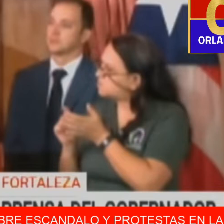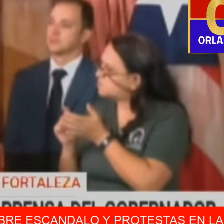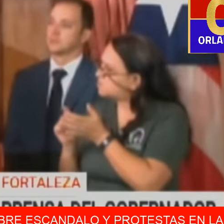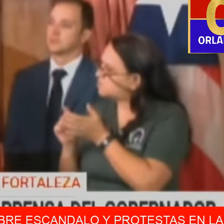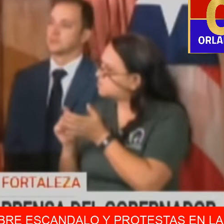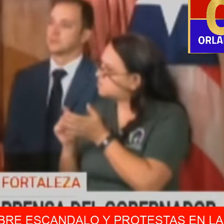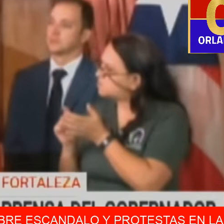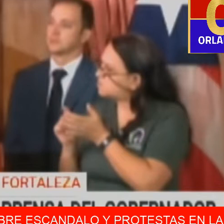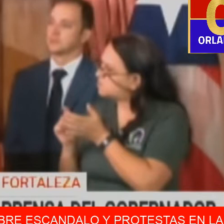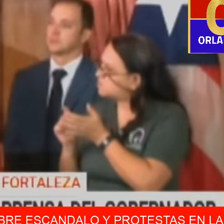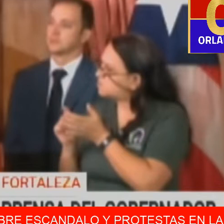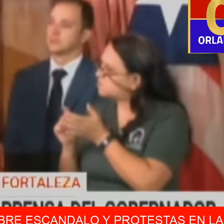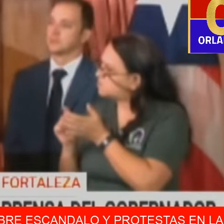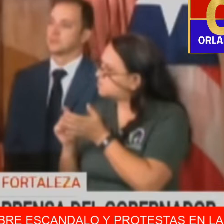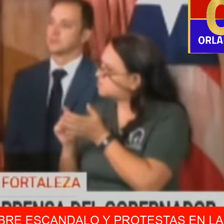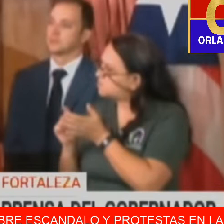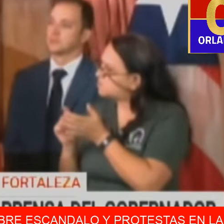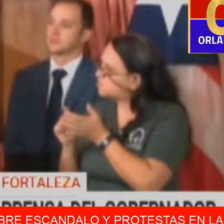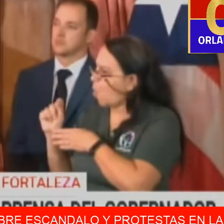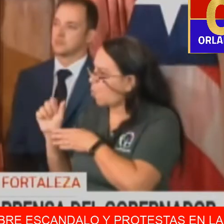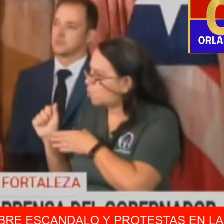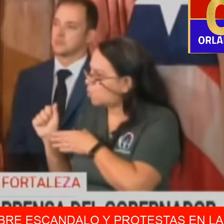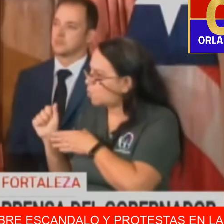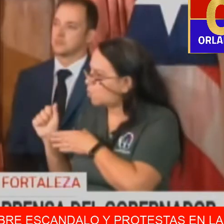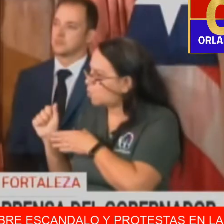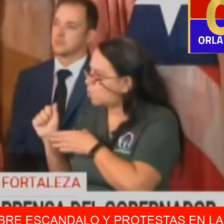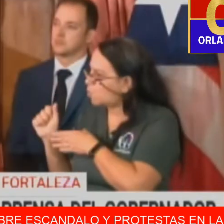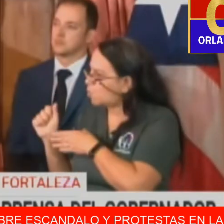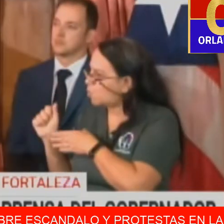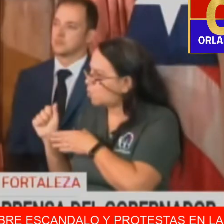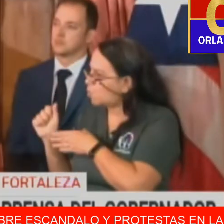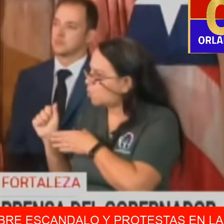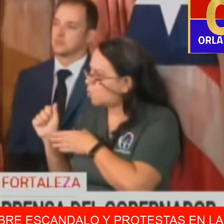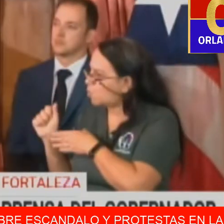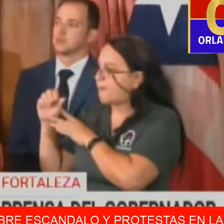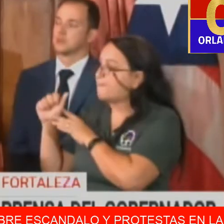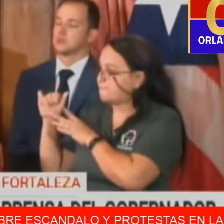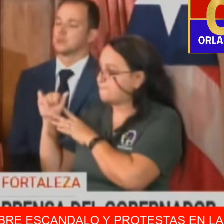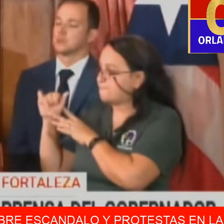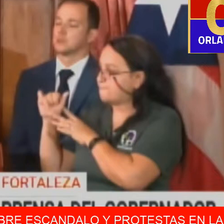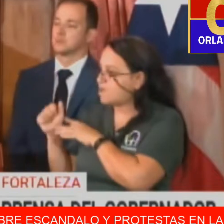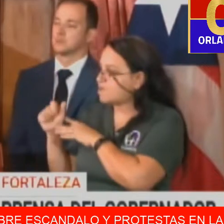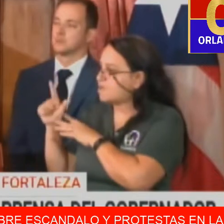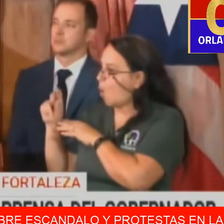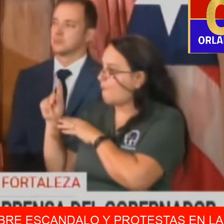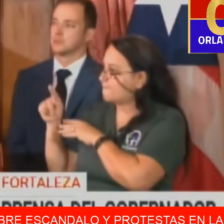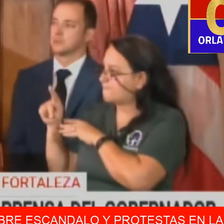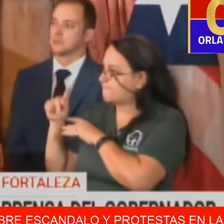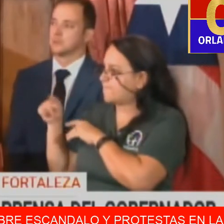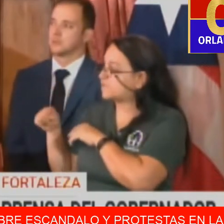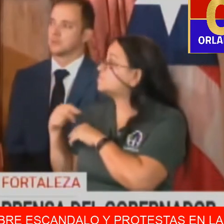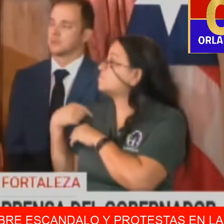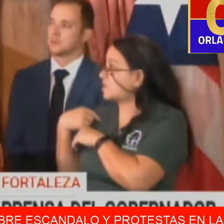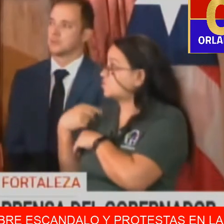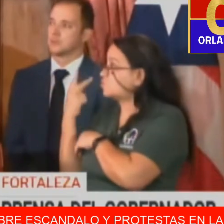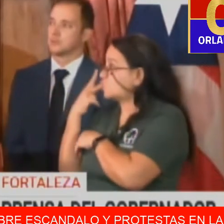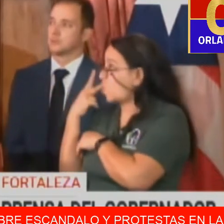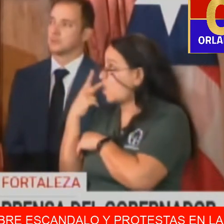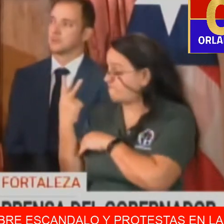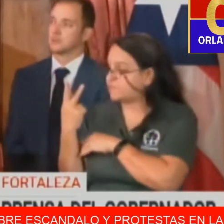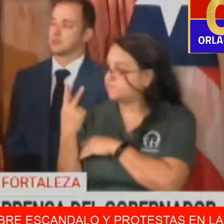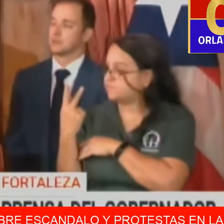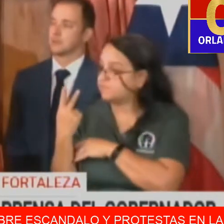lo suficiente. Esto fue hace 40 años, tal vez pudiera explorarse esto también. Yo creo que lo que pudiera haber